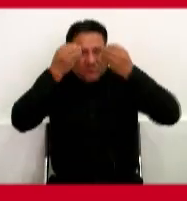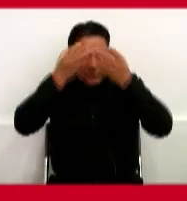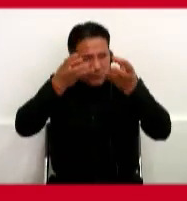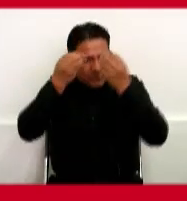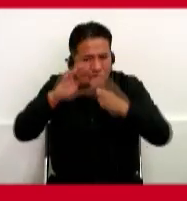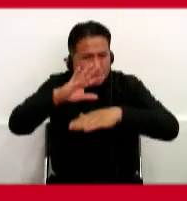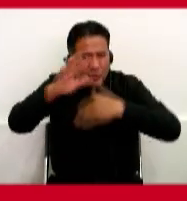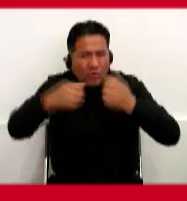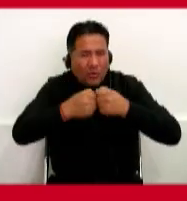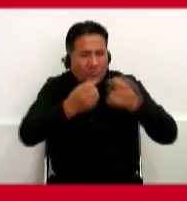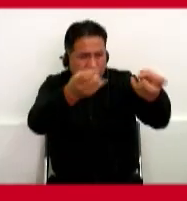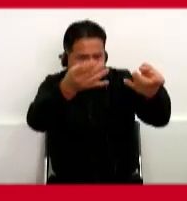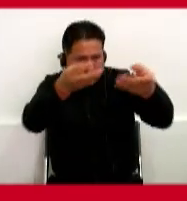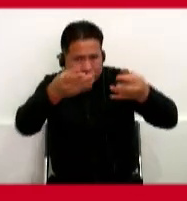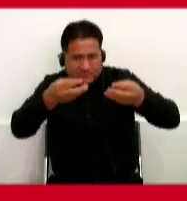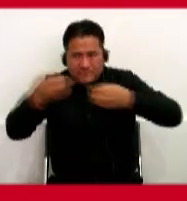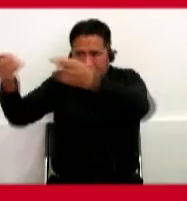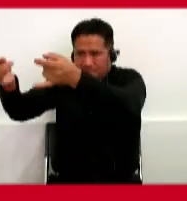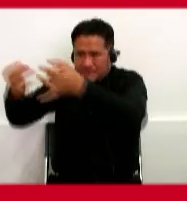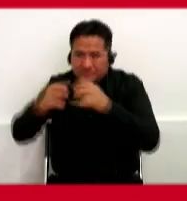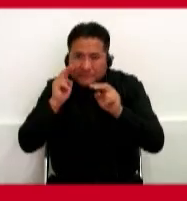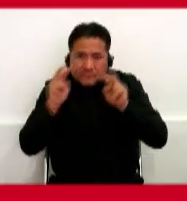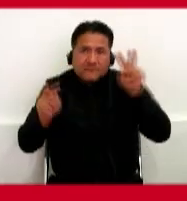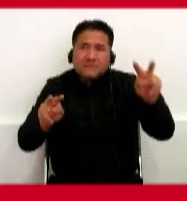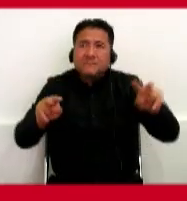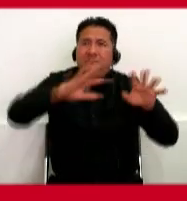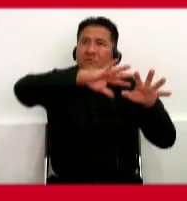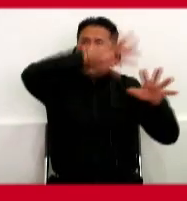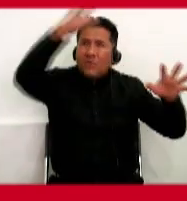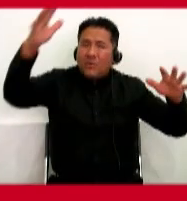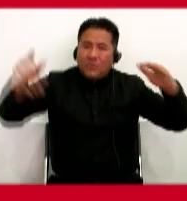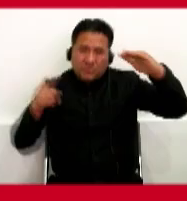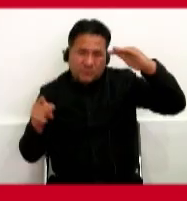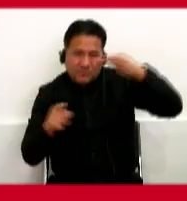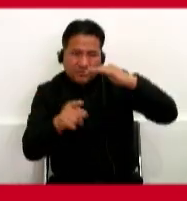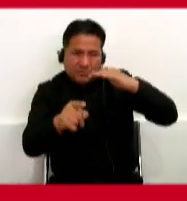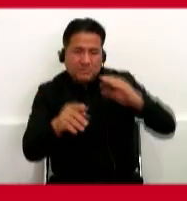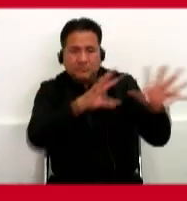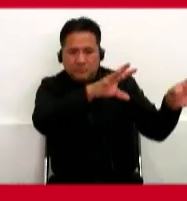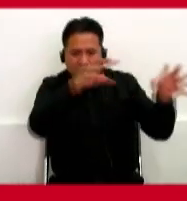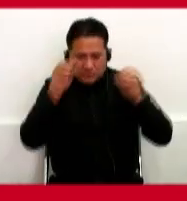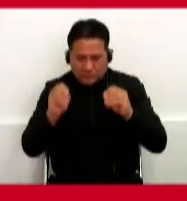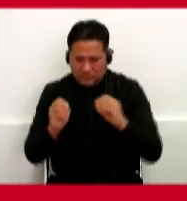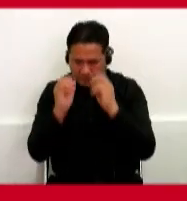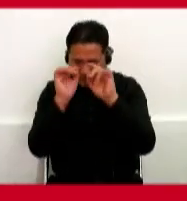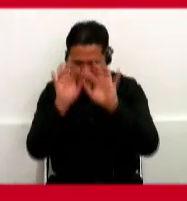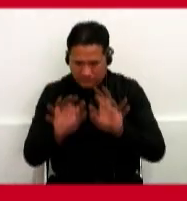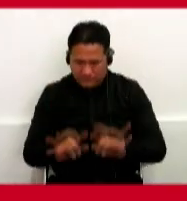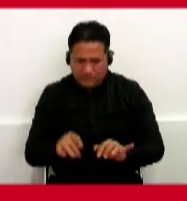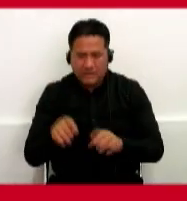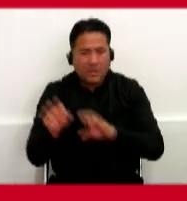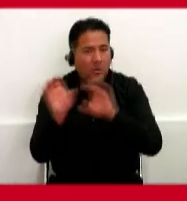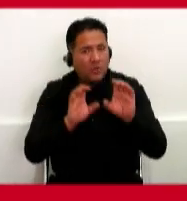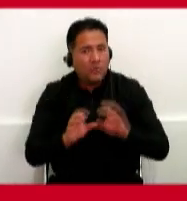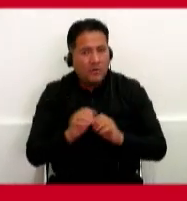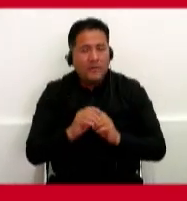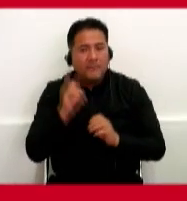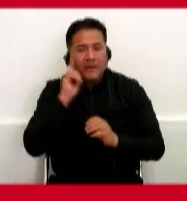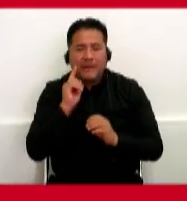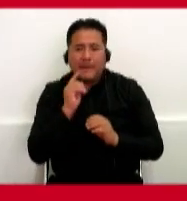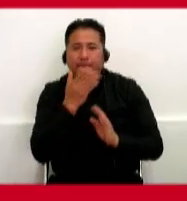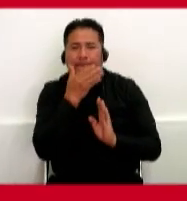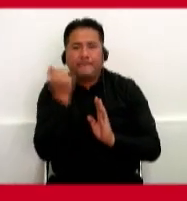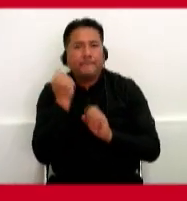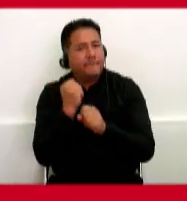nuestra guía que tenemos establecido dentro del proyecto nos cataloga y podemos desarrollar una ingeniería a un nivel de detalle.